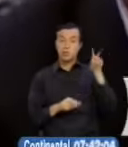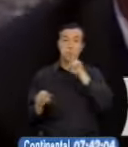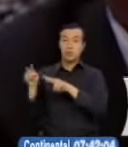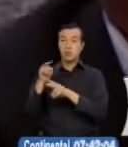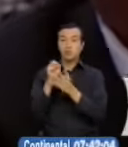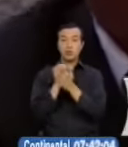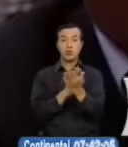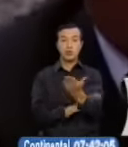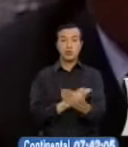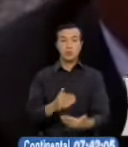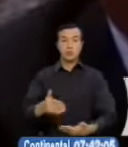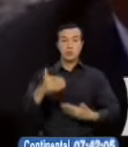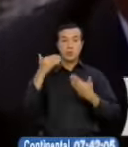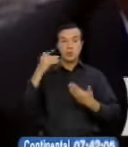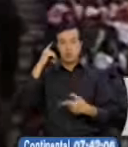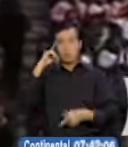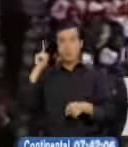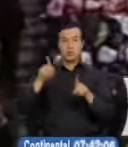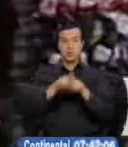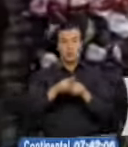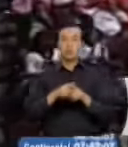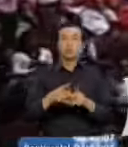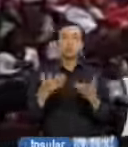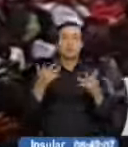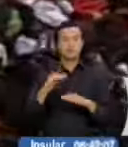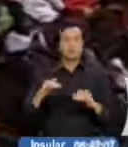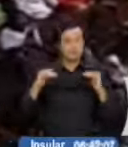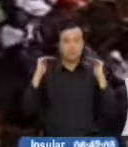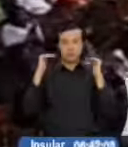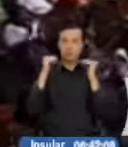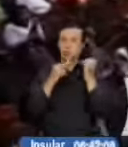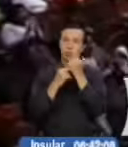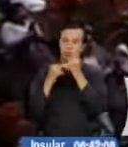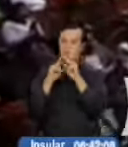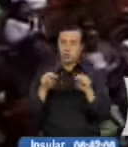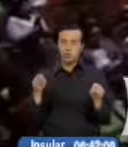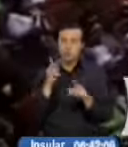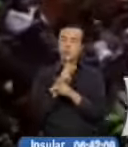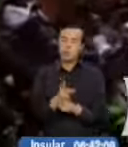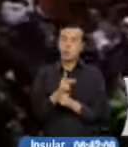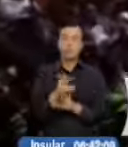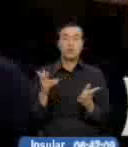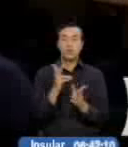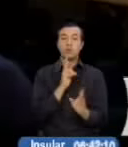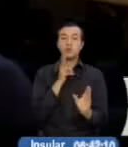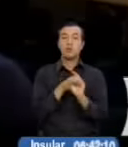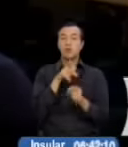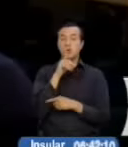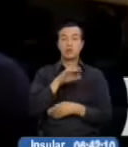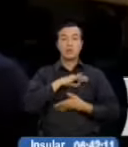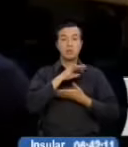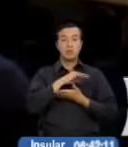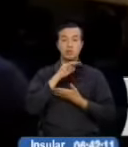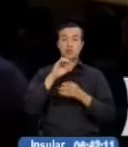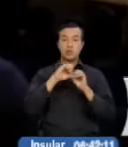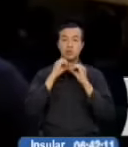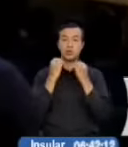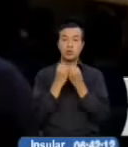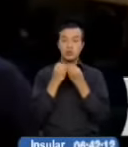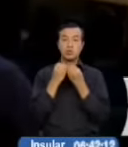de un proyecto político común que incluya la defensa de la soberanía y los recursos naturales de la región. A la cita acudirán representantes del Movimiento